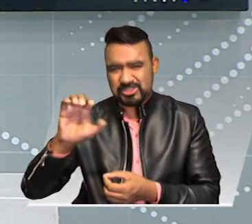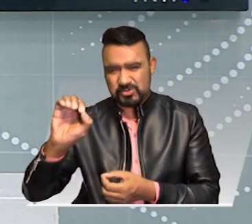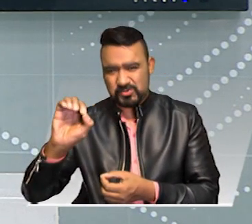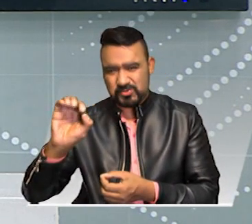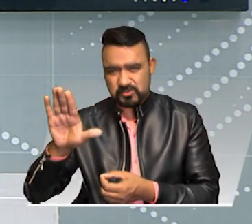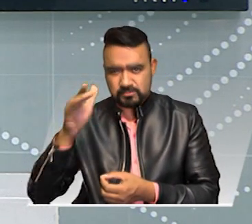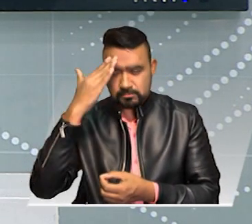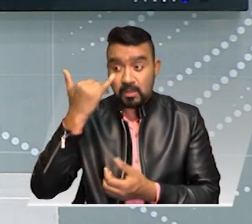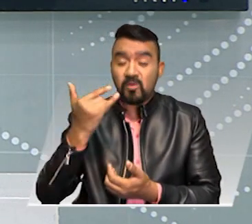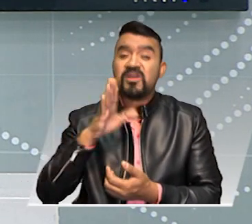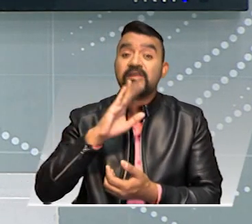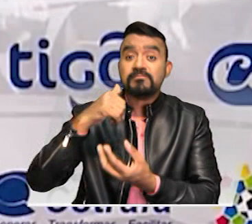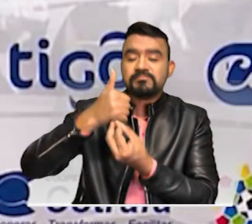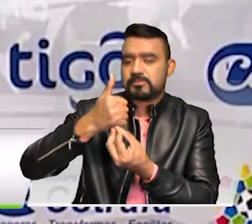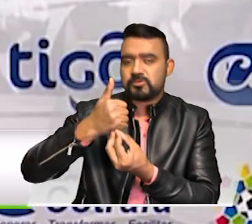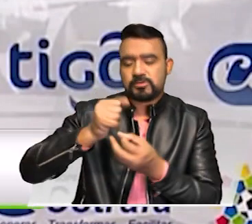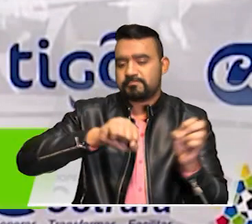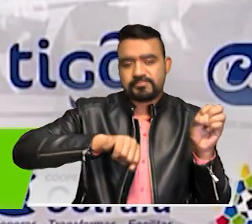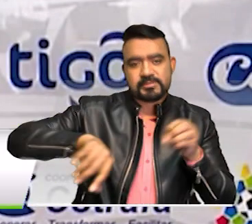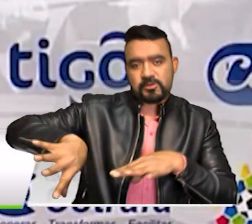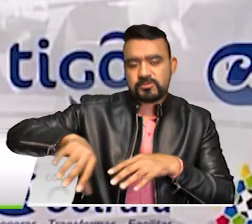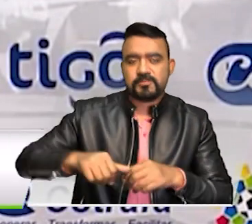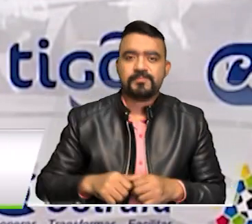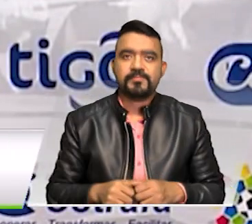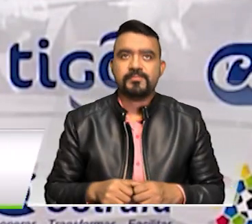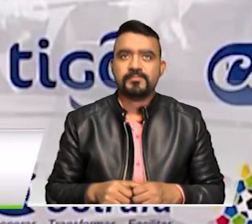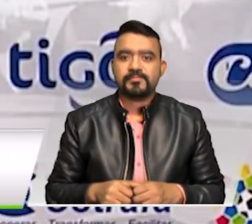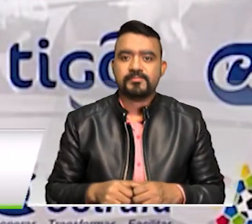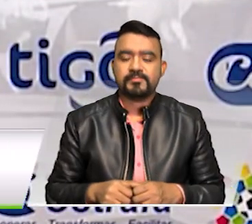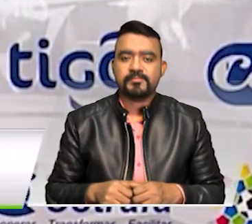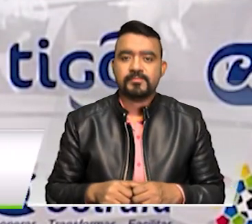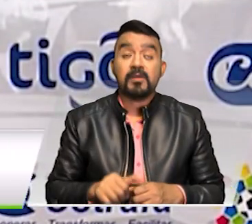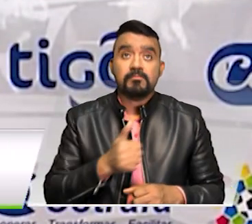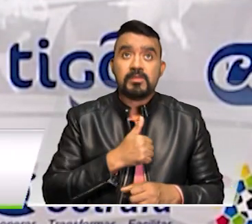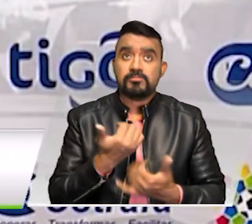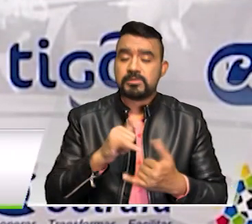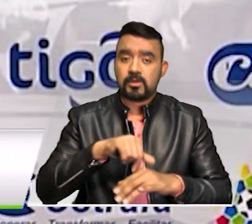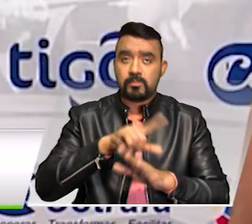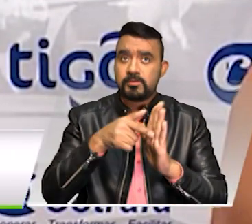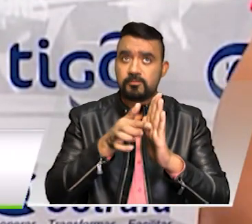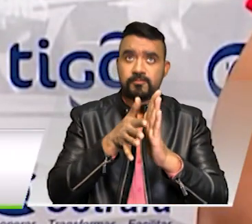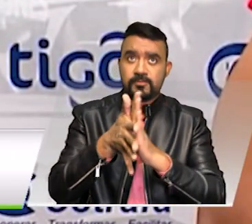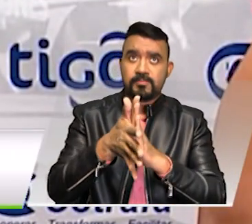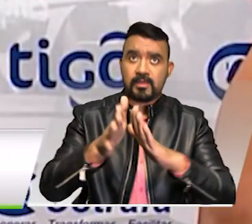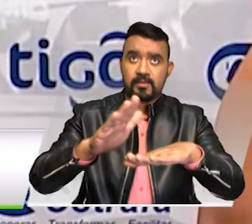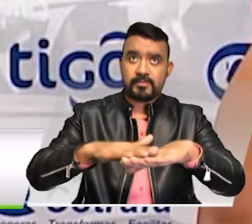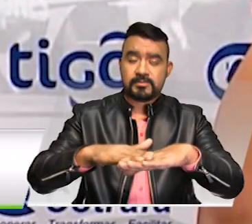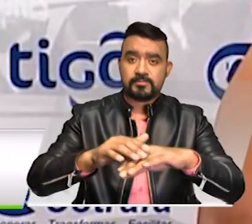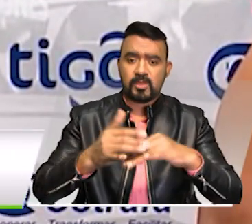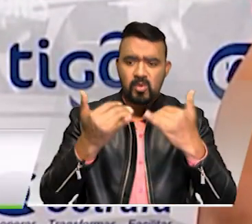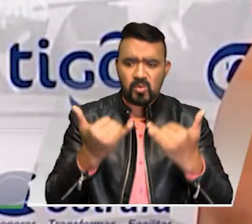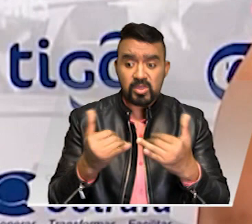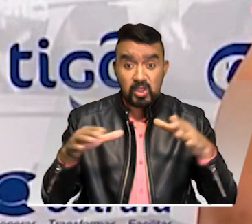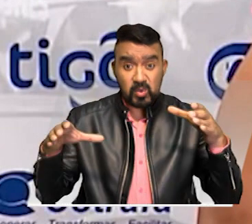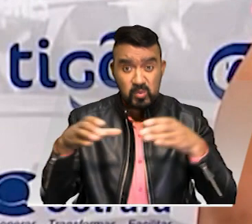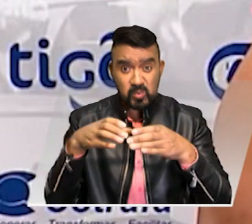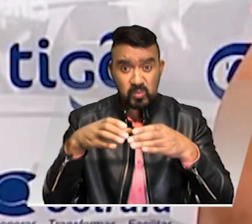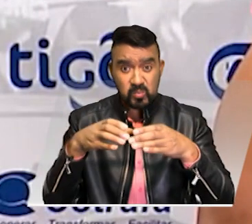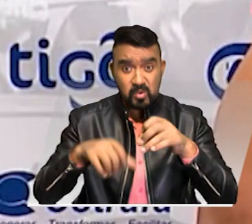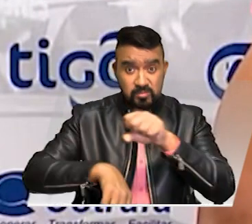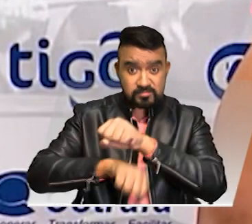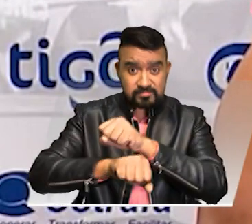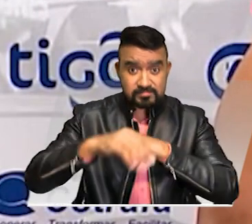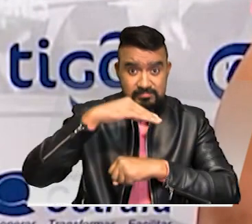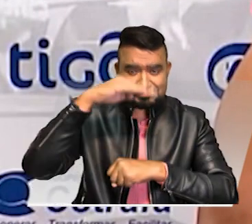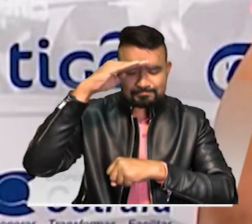Independiente Medellín. Yo tomé una solución, yo me voy a ir hoy, me voy a ir hoy del equipo, tiene que llegar